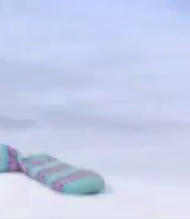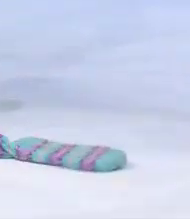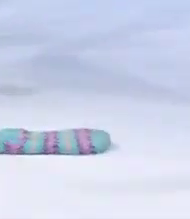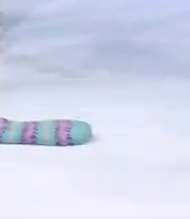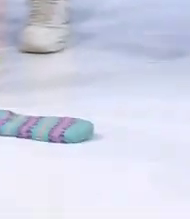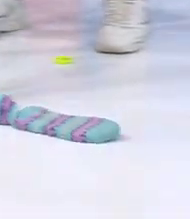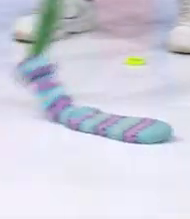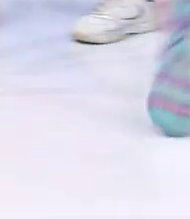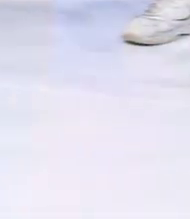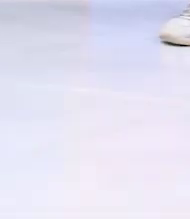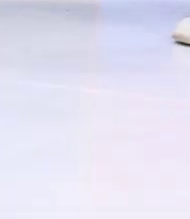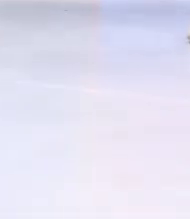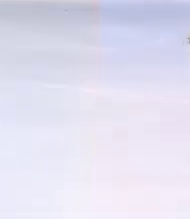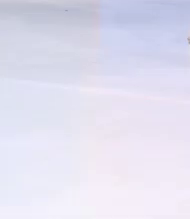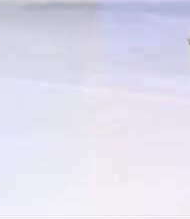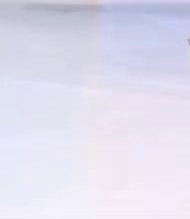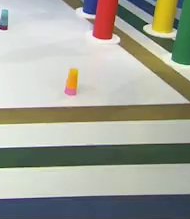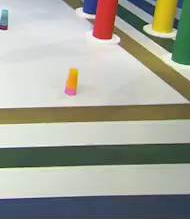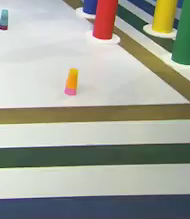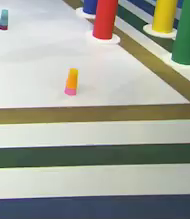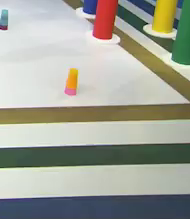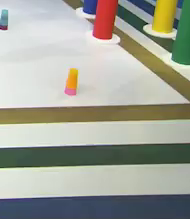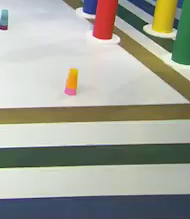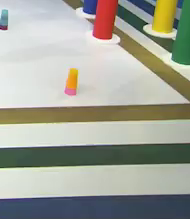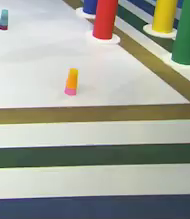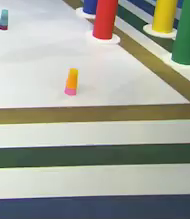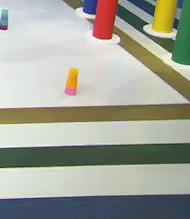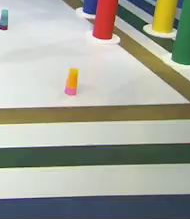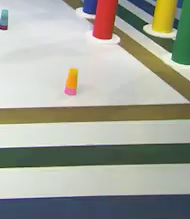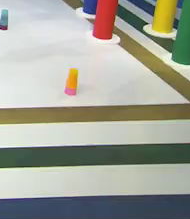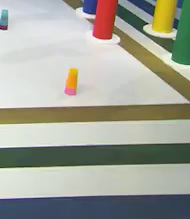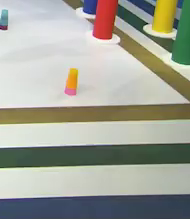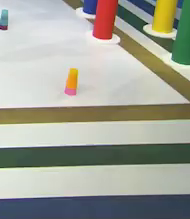y lo celebra